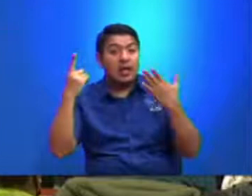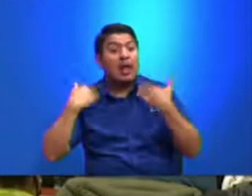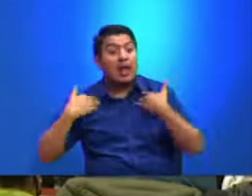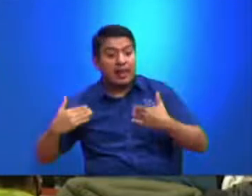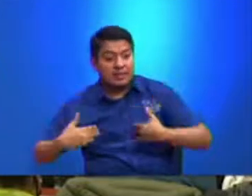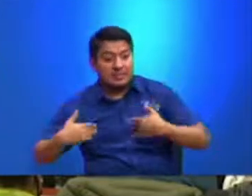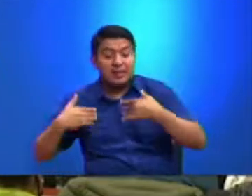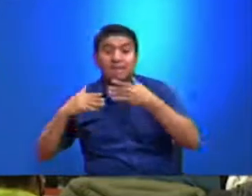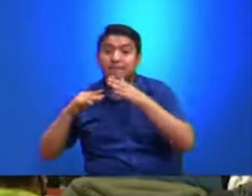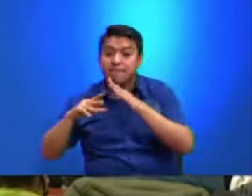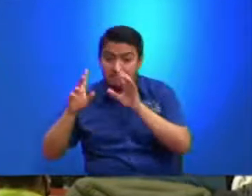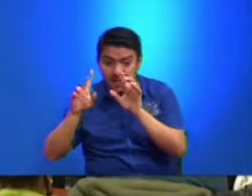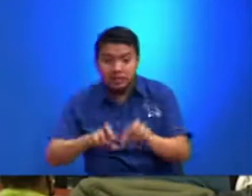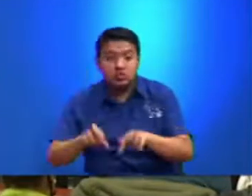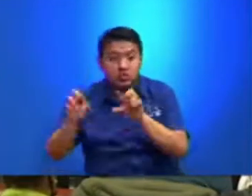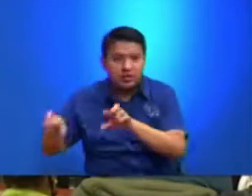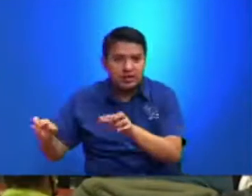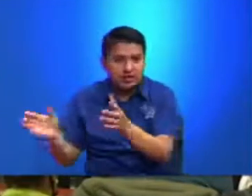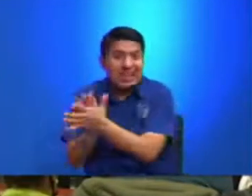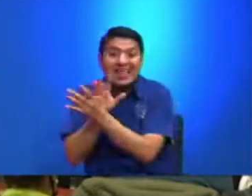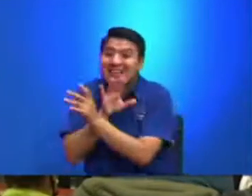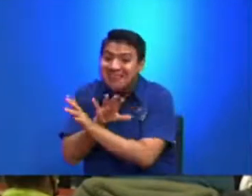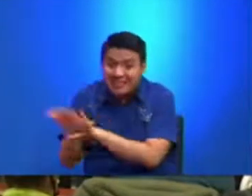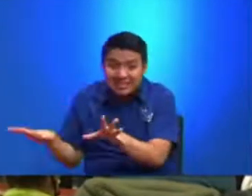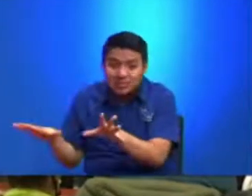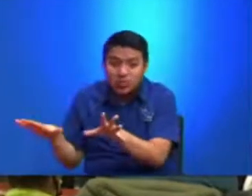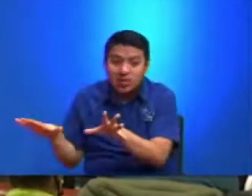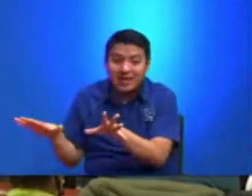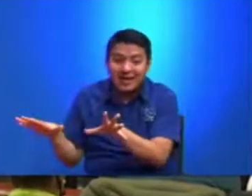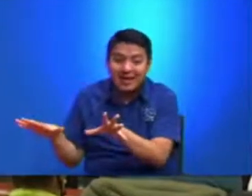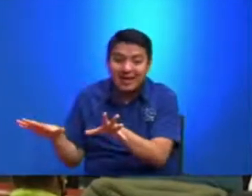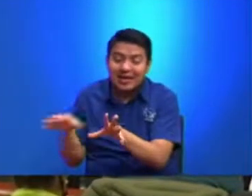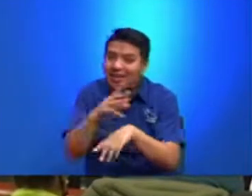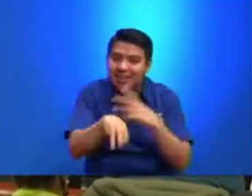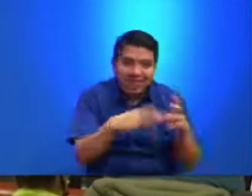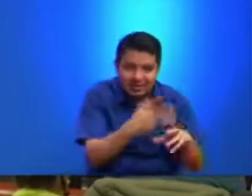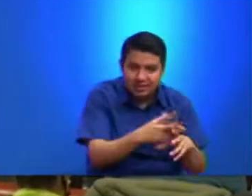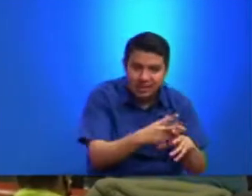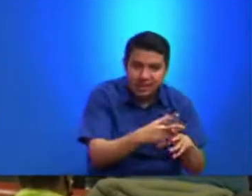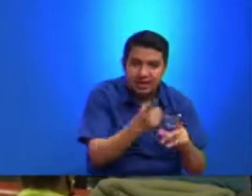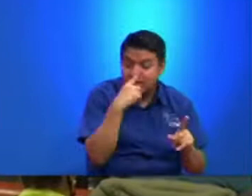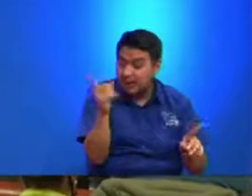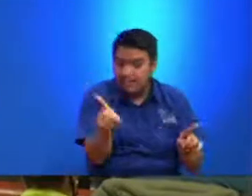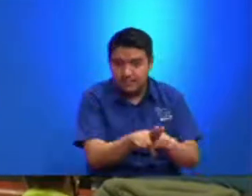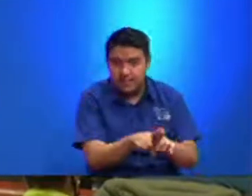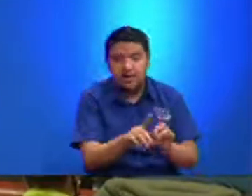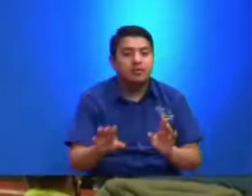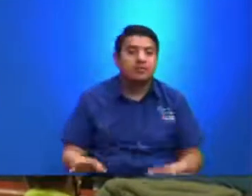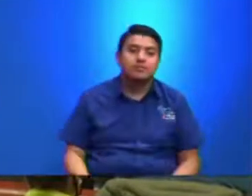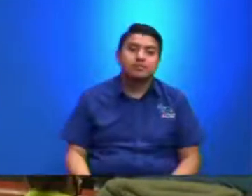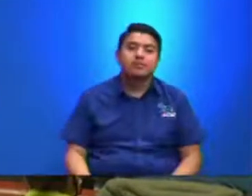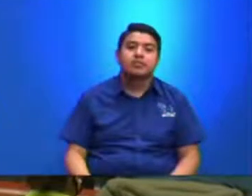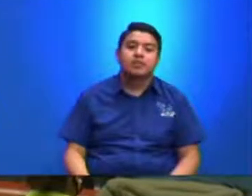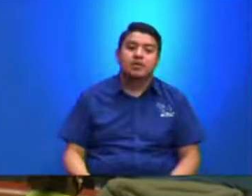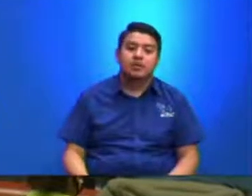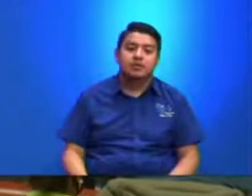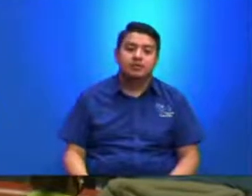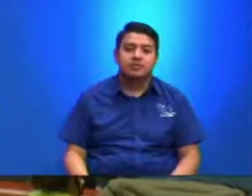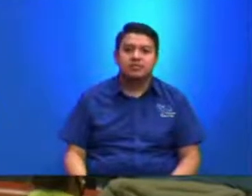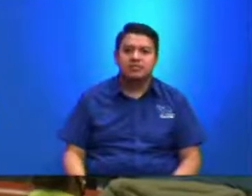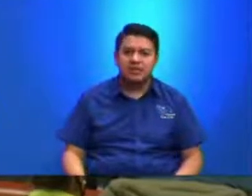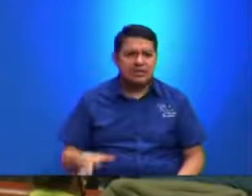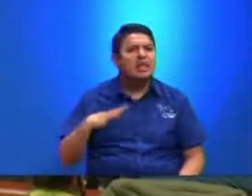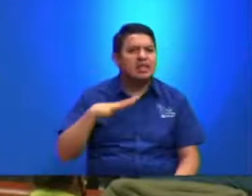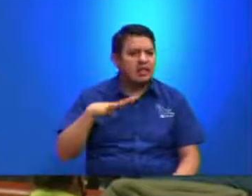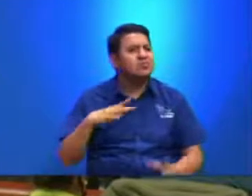de destruir a los que destruyen a la tierra. Entonces, digamos, ahora que tenemos estos grandes